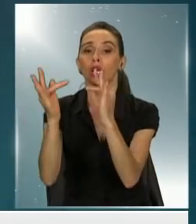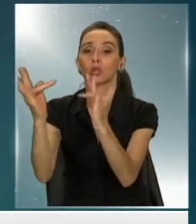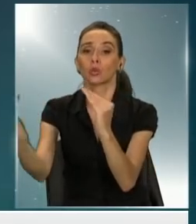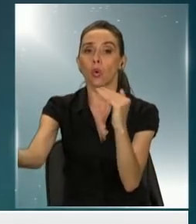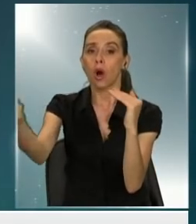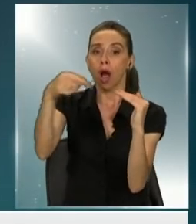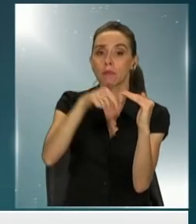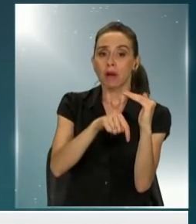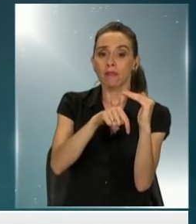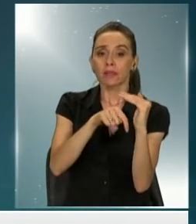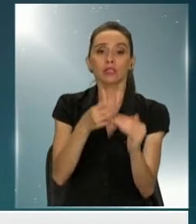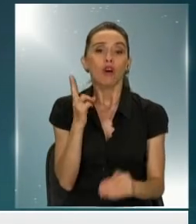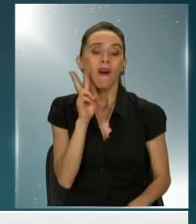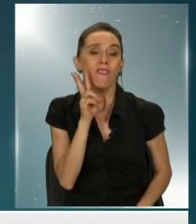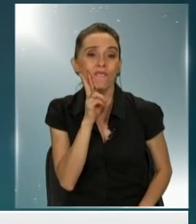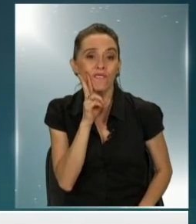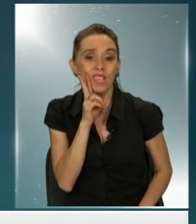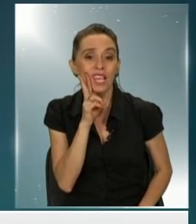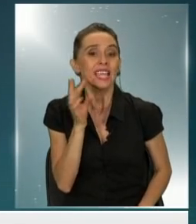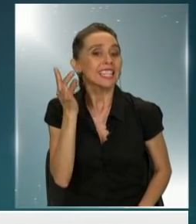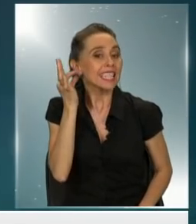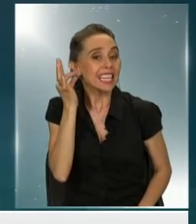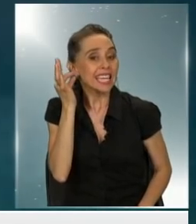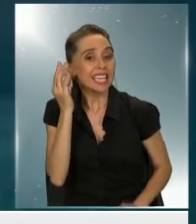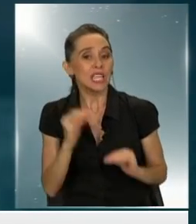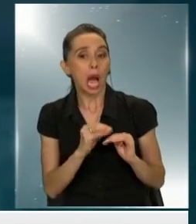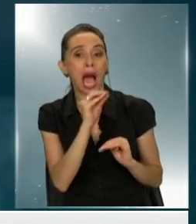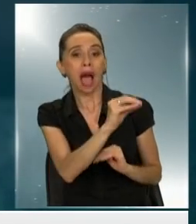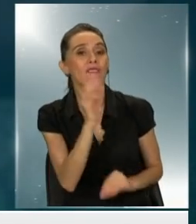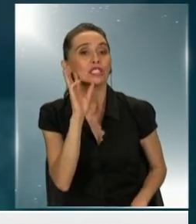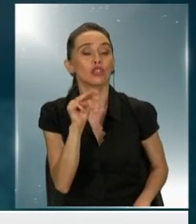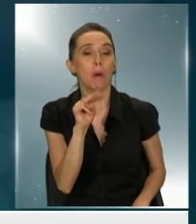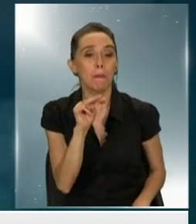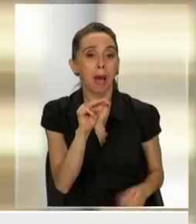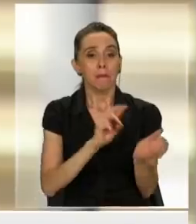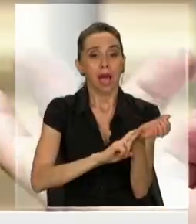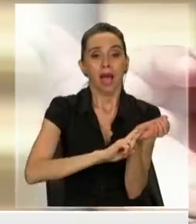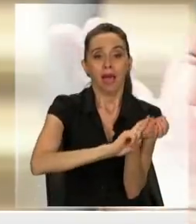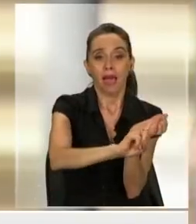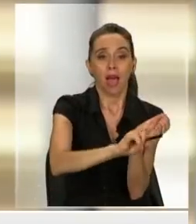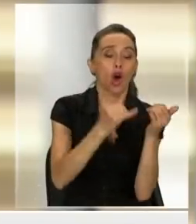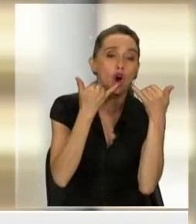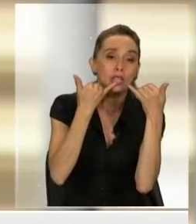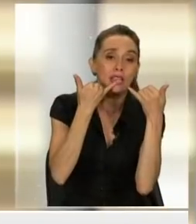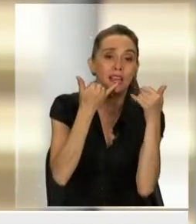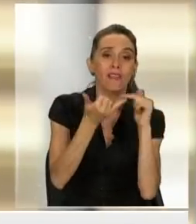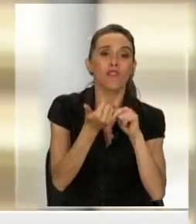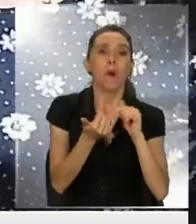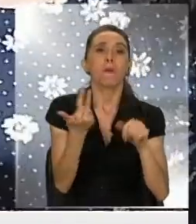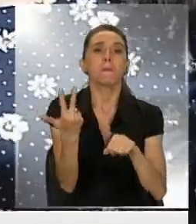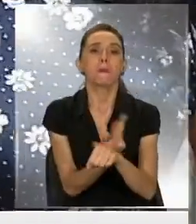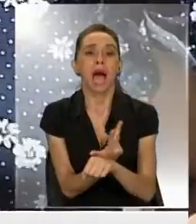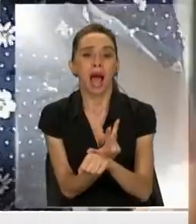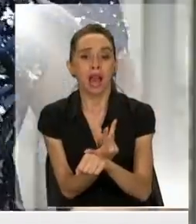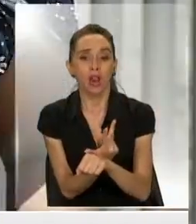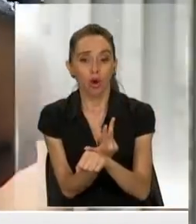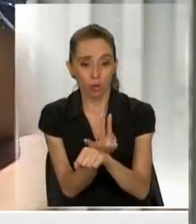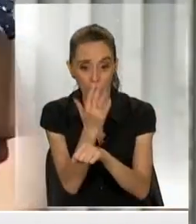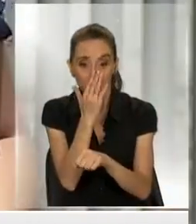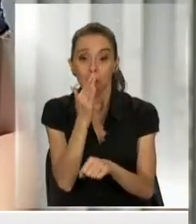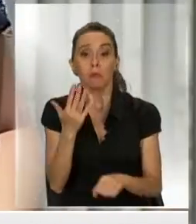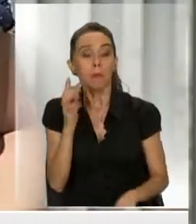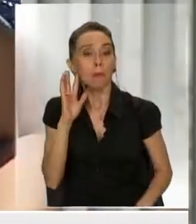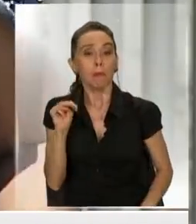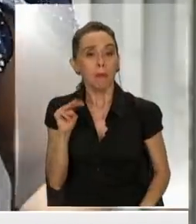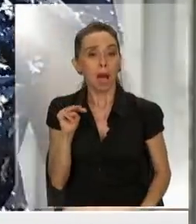llegó. El día viernes ella se habría comunicado con su madre para decirle que su teléfono estaba malo. Por esta razón es que